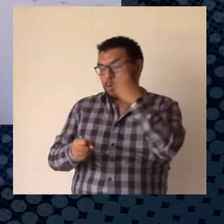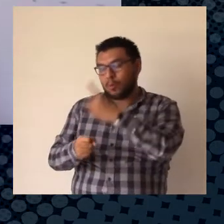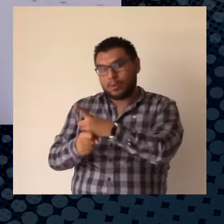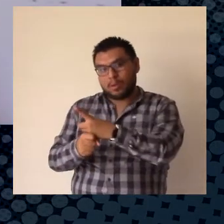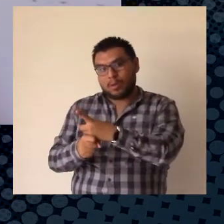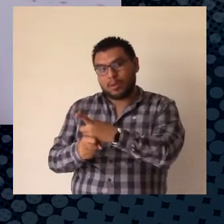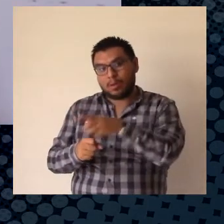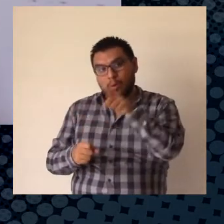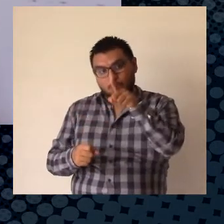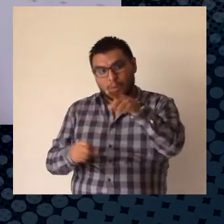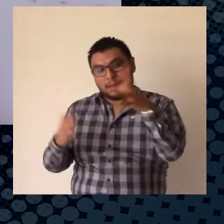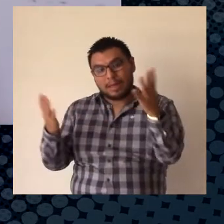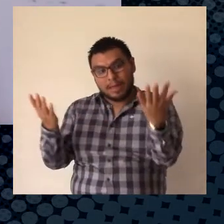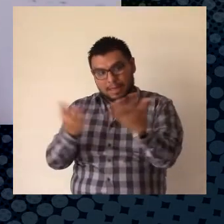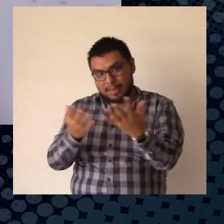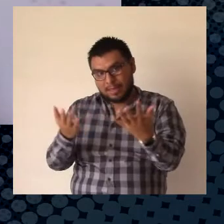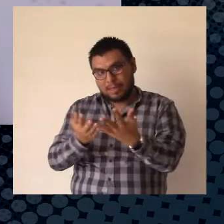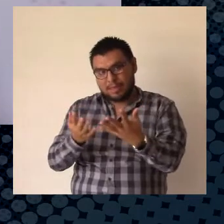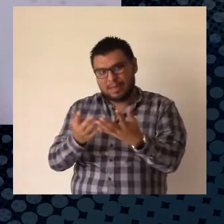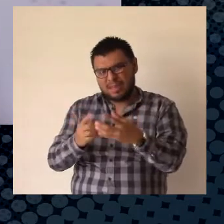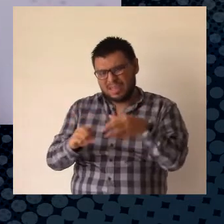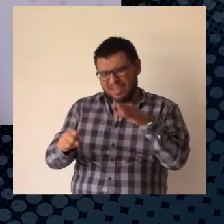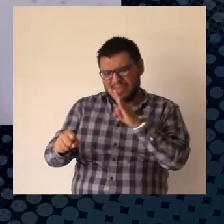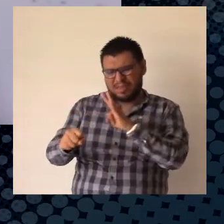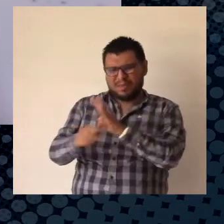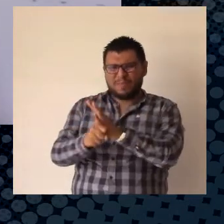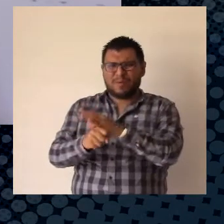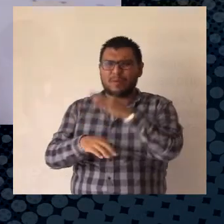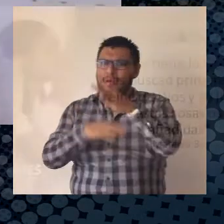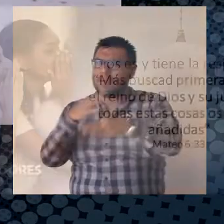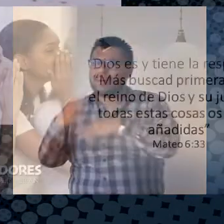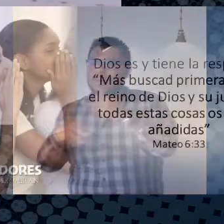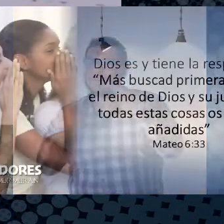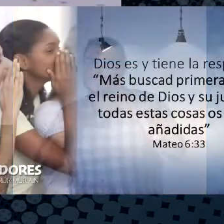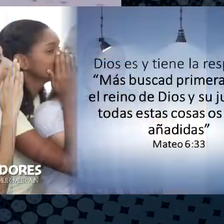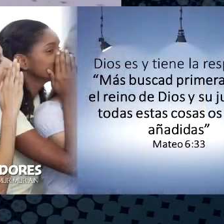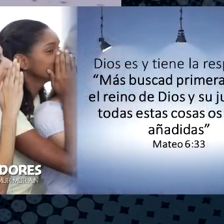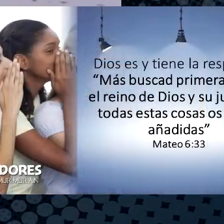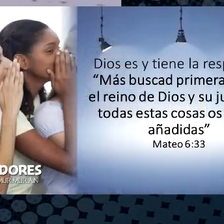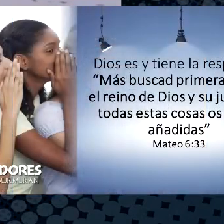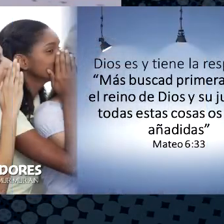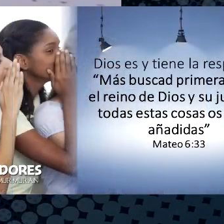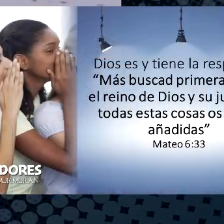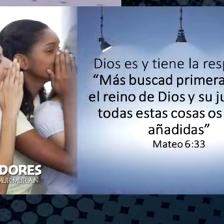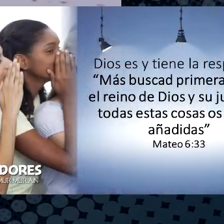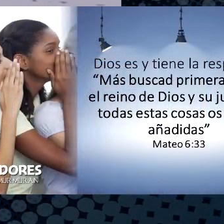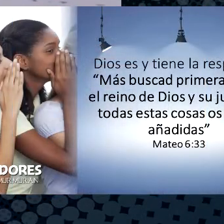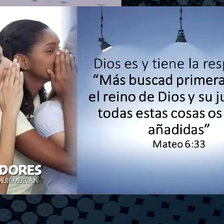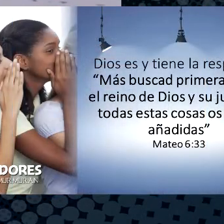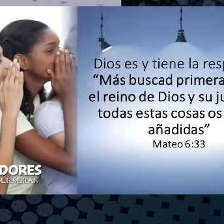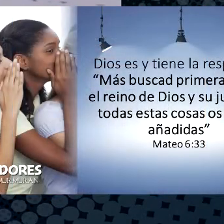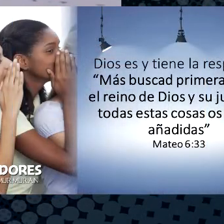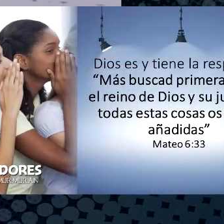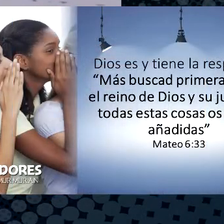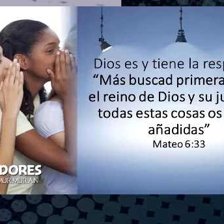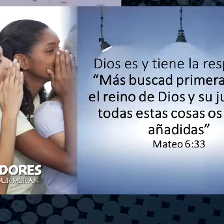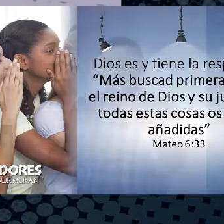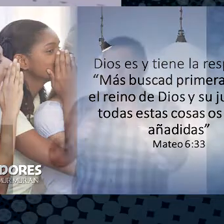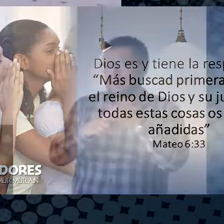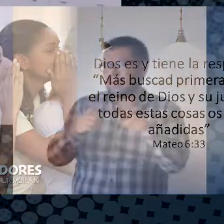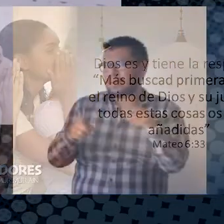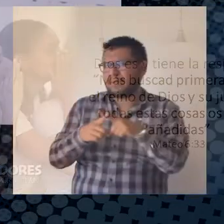usted actúa opuesto a lo que todos los demás están haciendo, cuando usted actúa